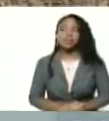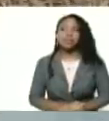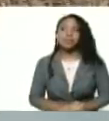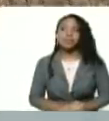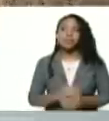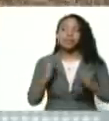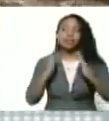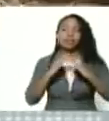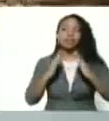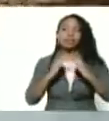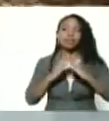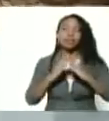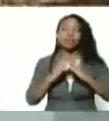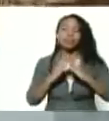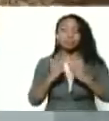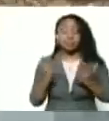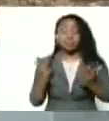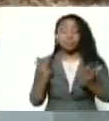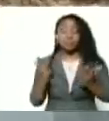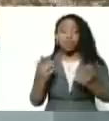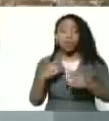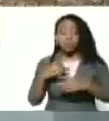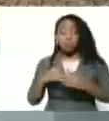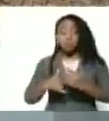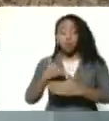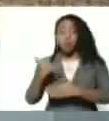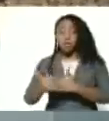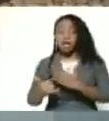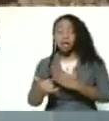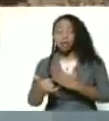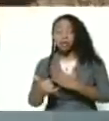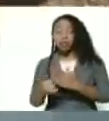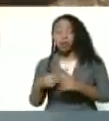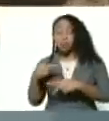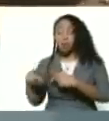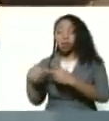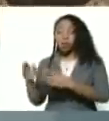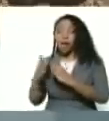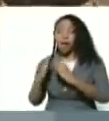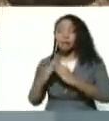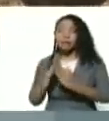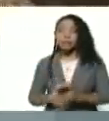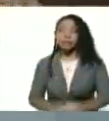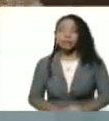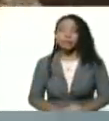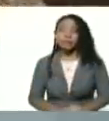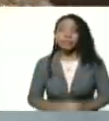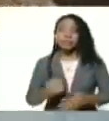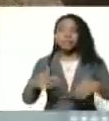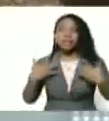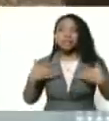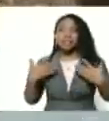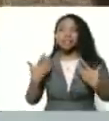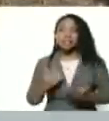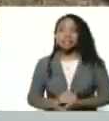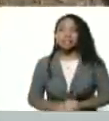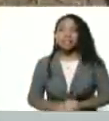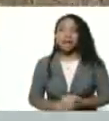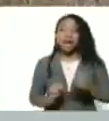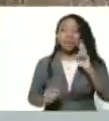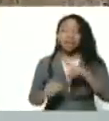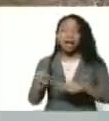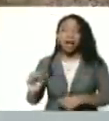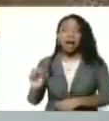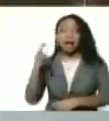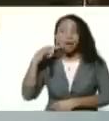en el hogar. Ah, Silita, es un proyecto productivo en el hogar. Me alegra ver al negro